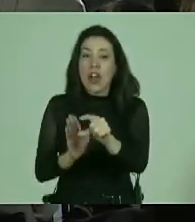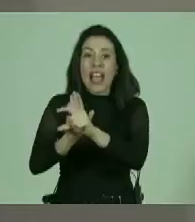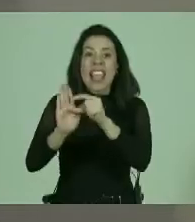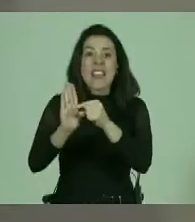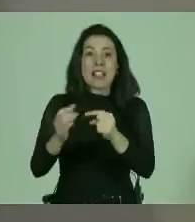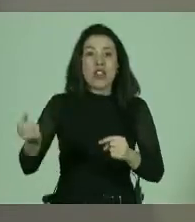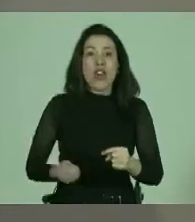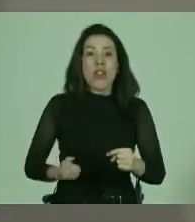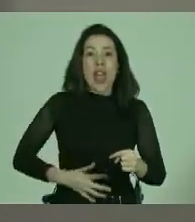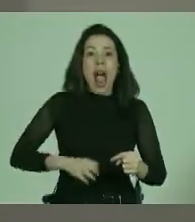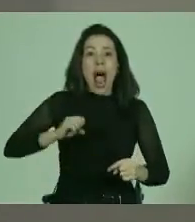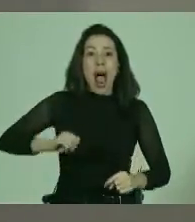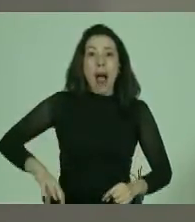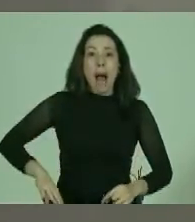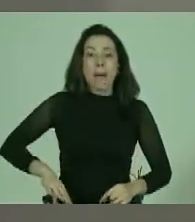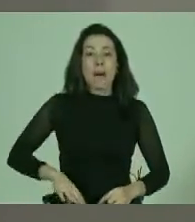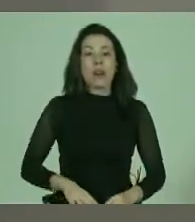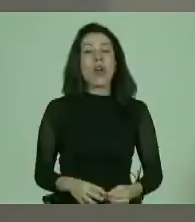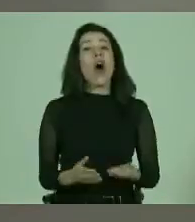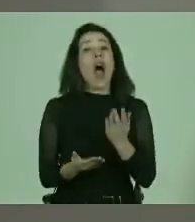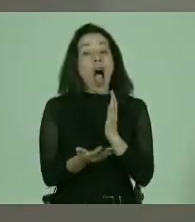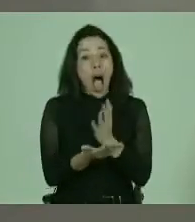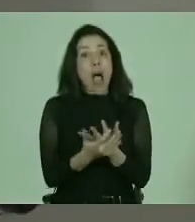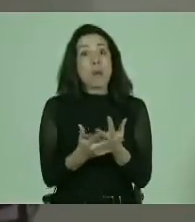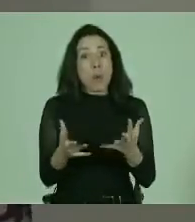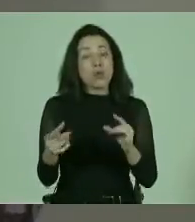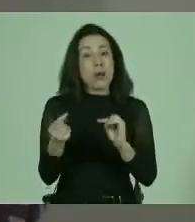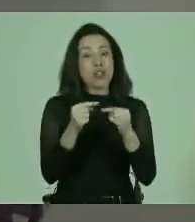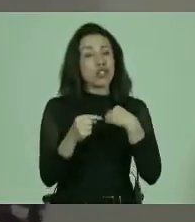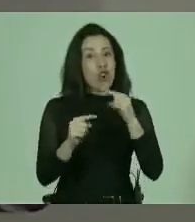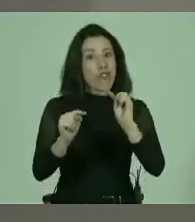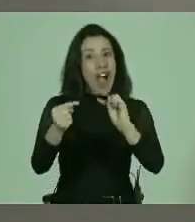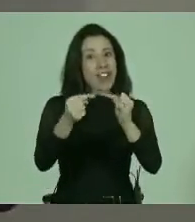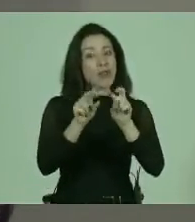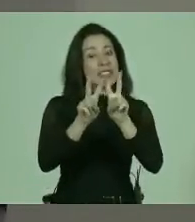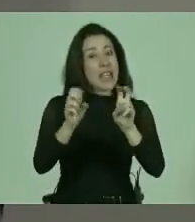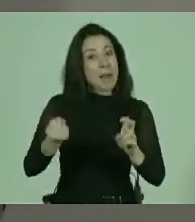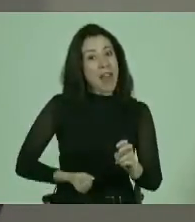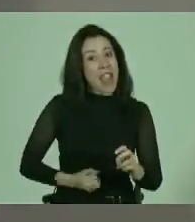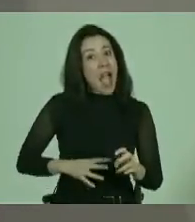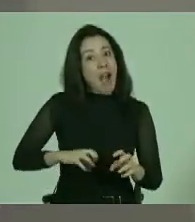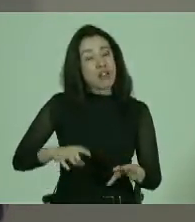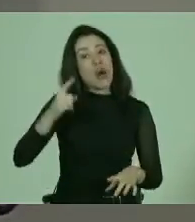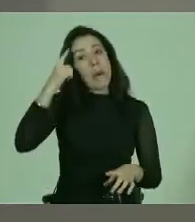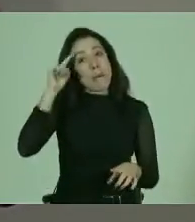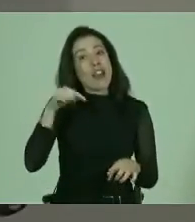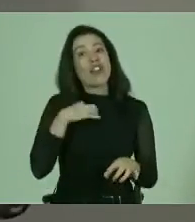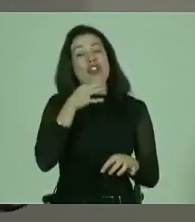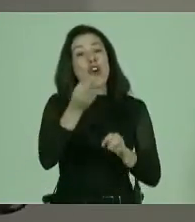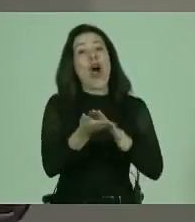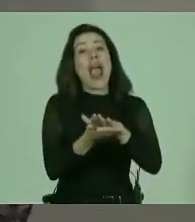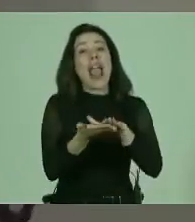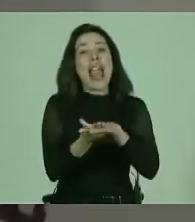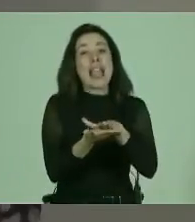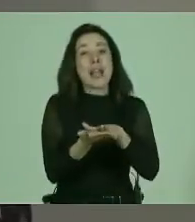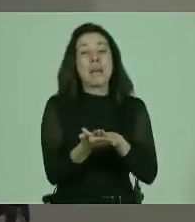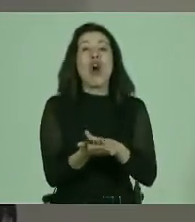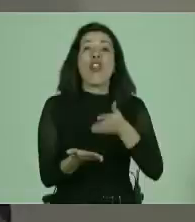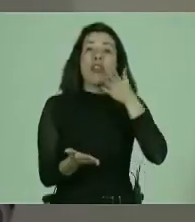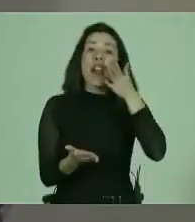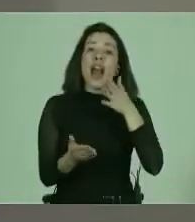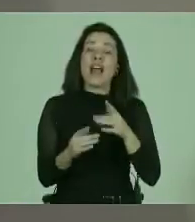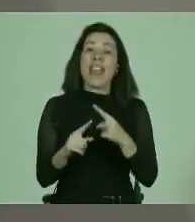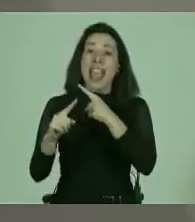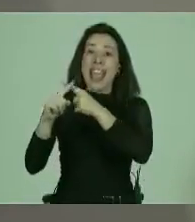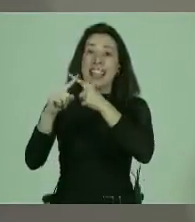de aborto hay mucho que discutir eso no viene aquí a discutir del aborto pero he puesto un ejemplo la declaración sobre